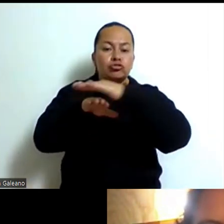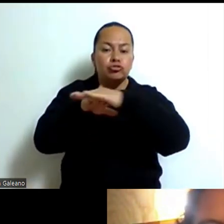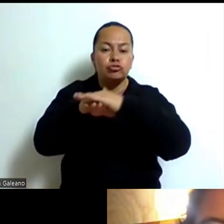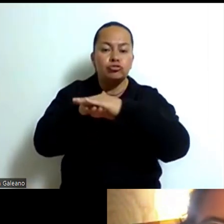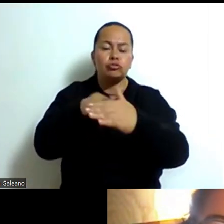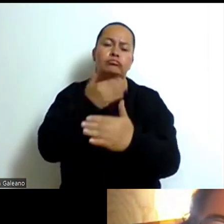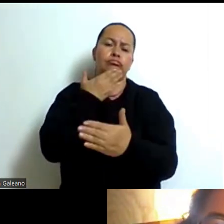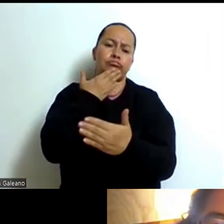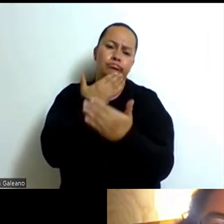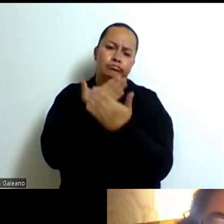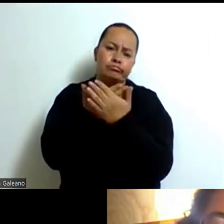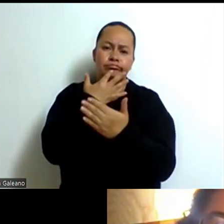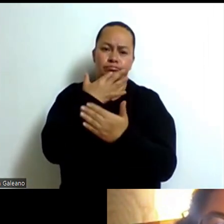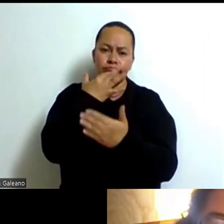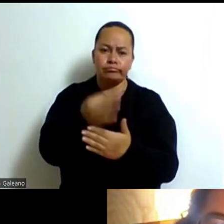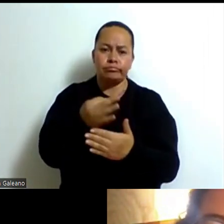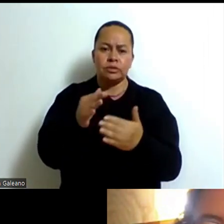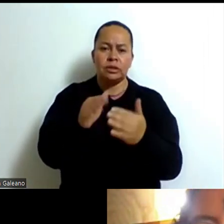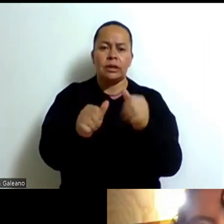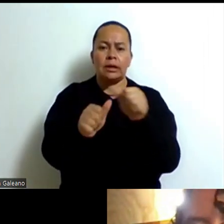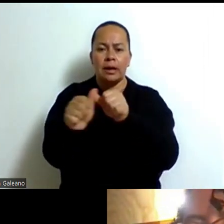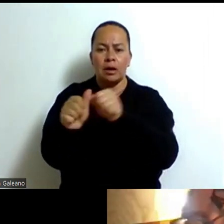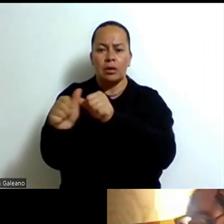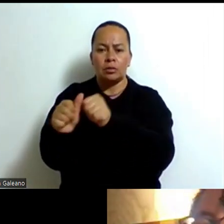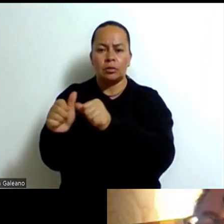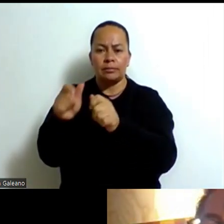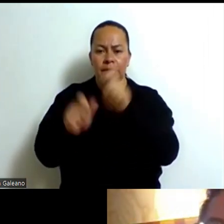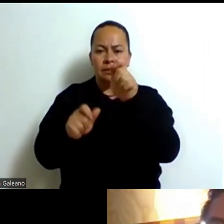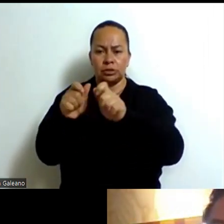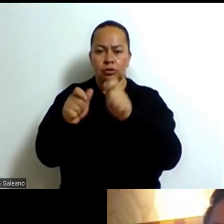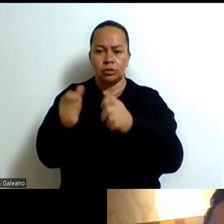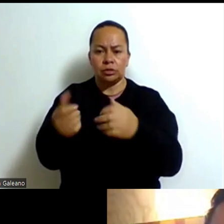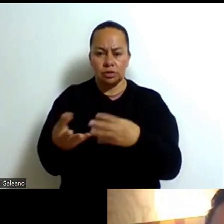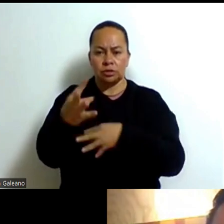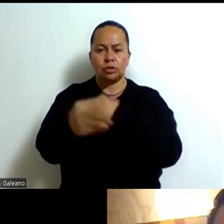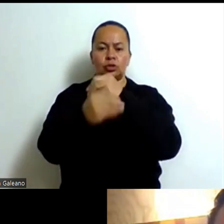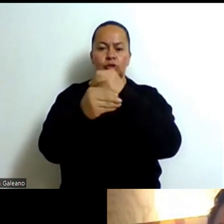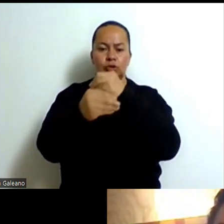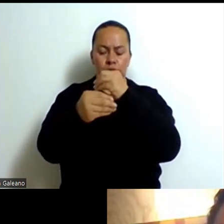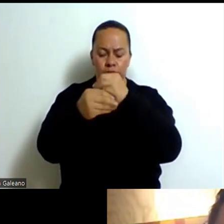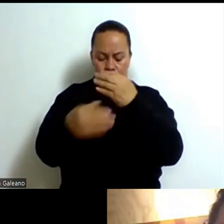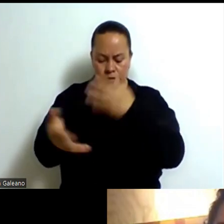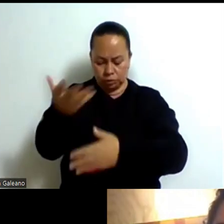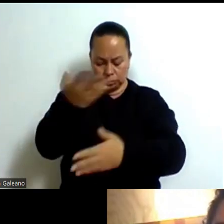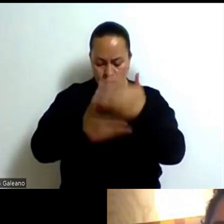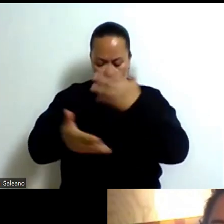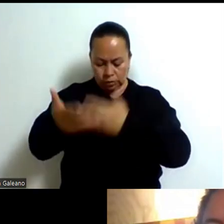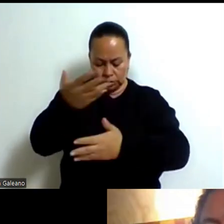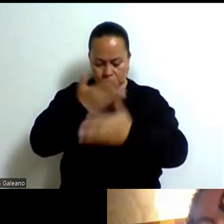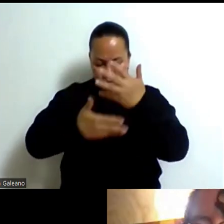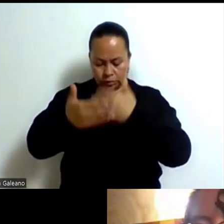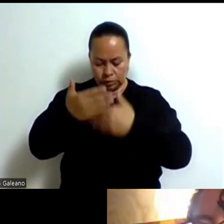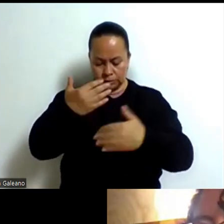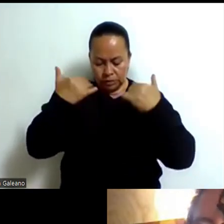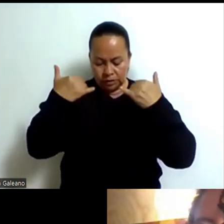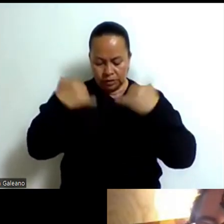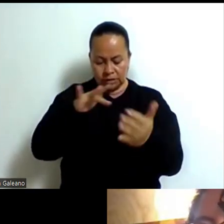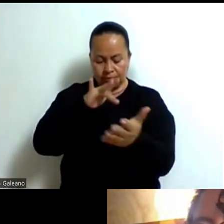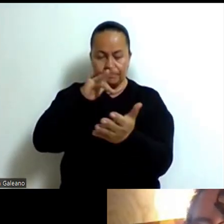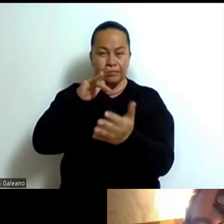de las personas que se han sumado a este conversatorio bien Yo creo que es muy importante empezar